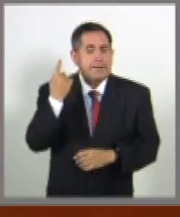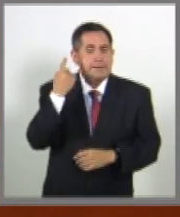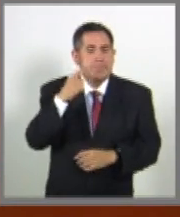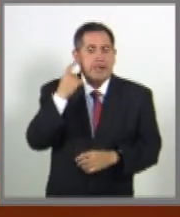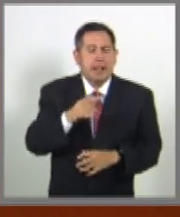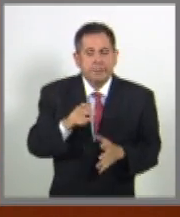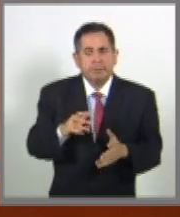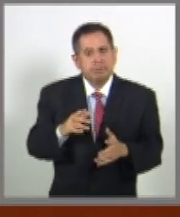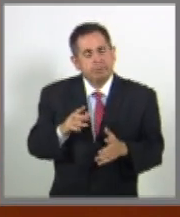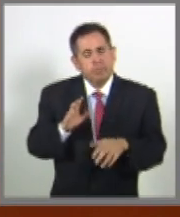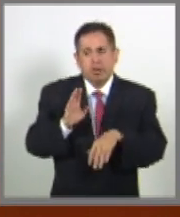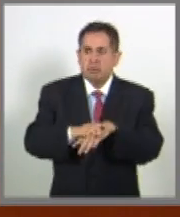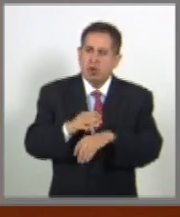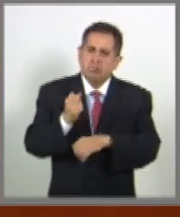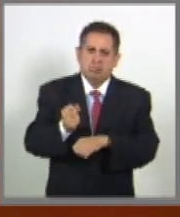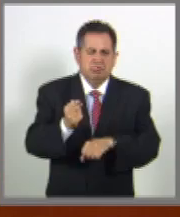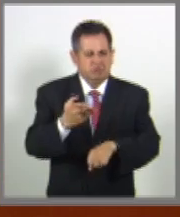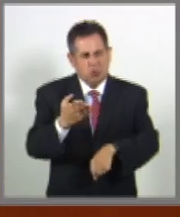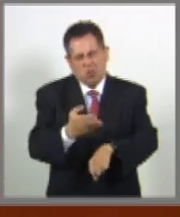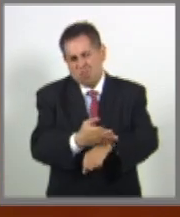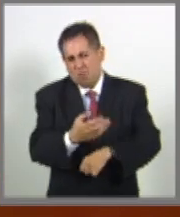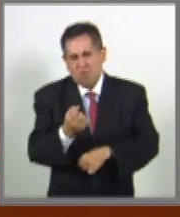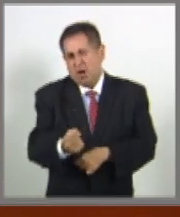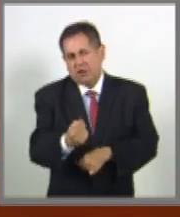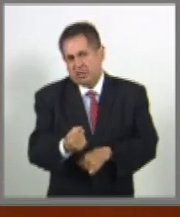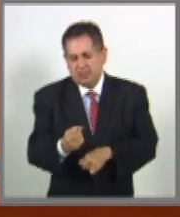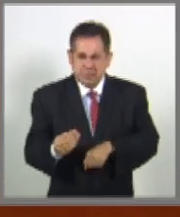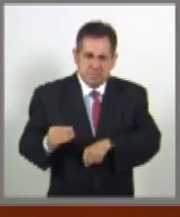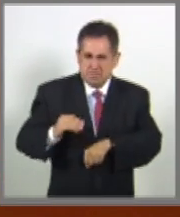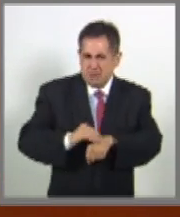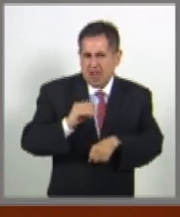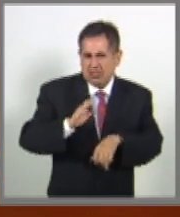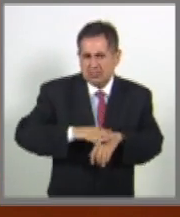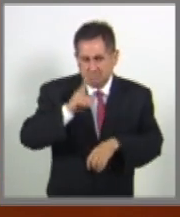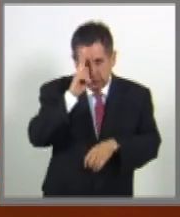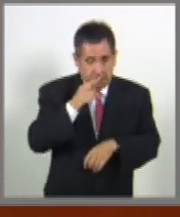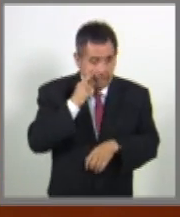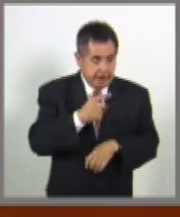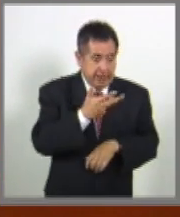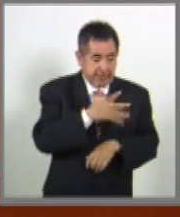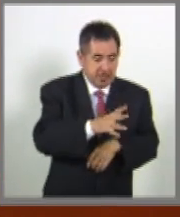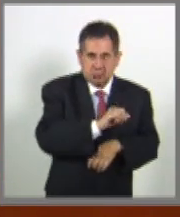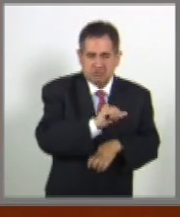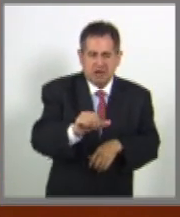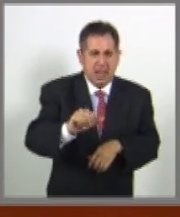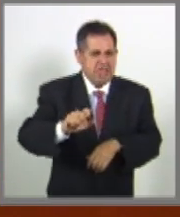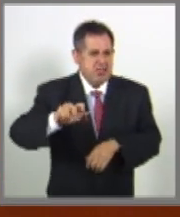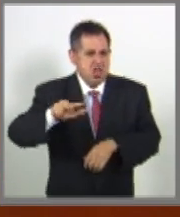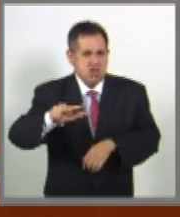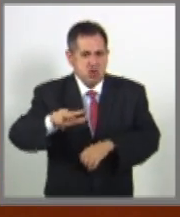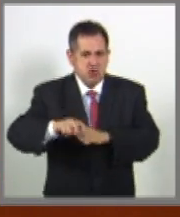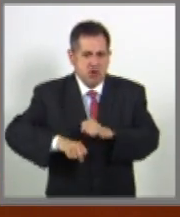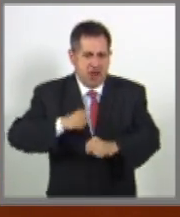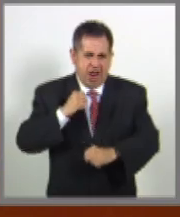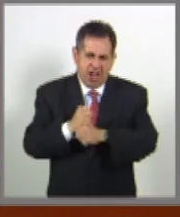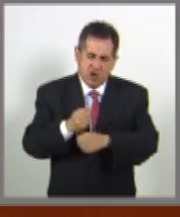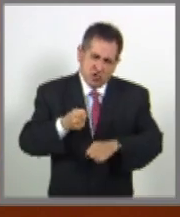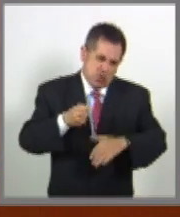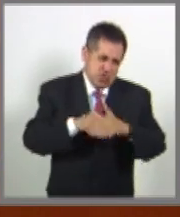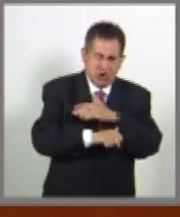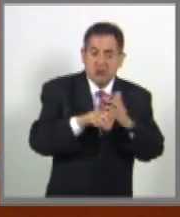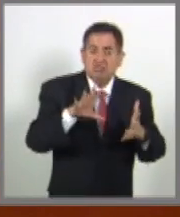de incrementar la punibilidad de este delito, pasando de 10 a 18 años de